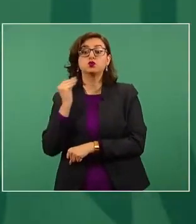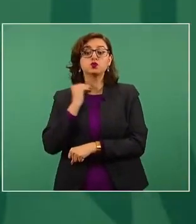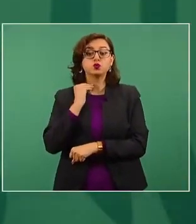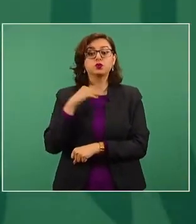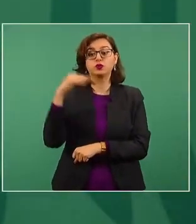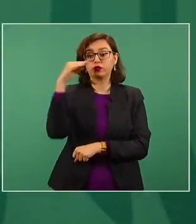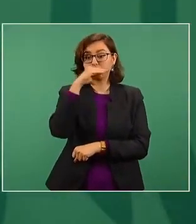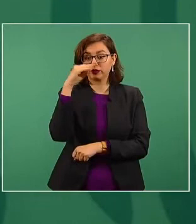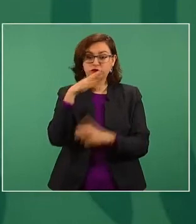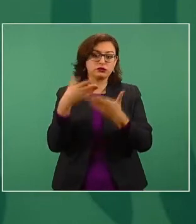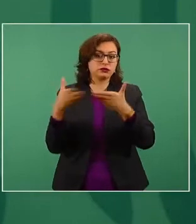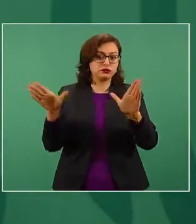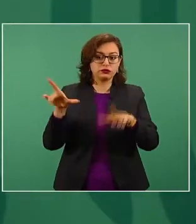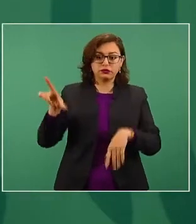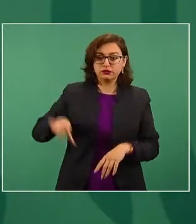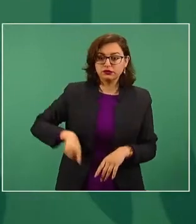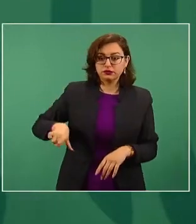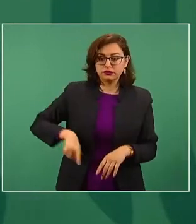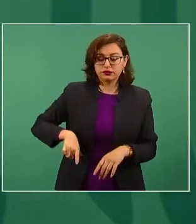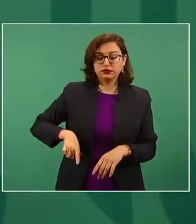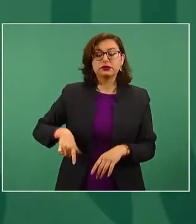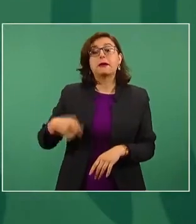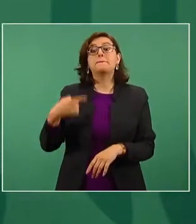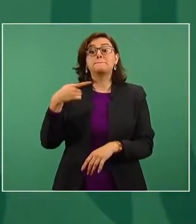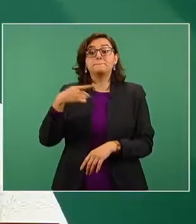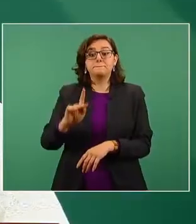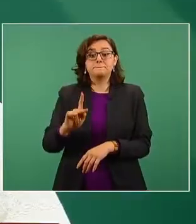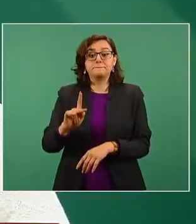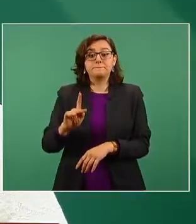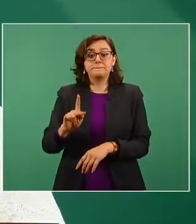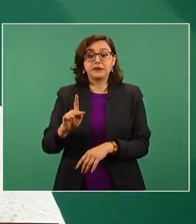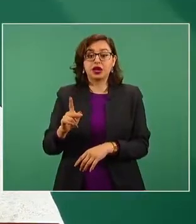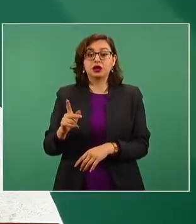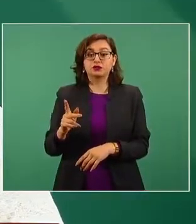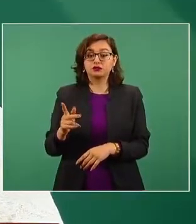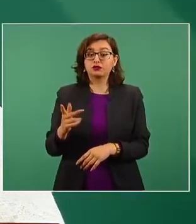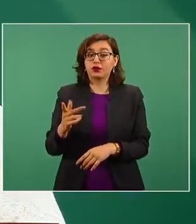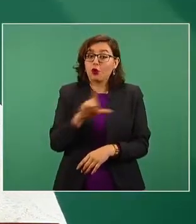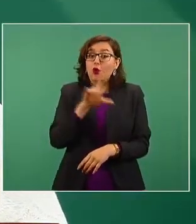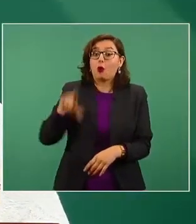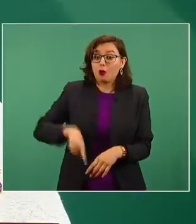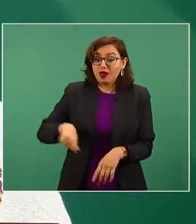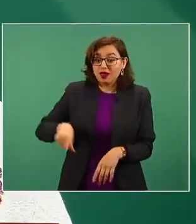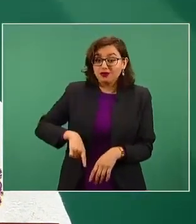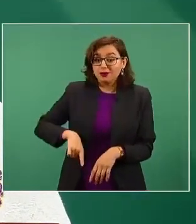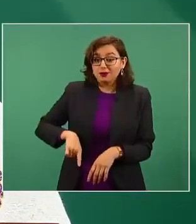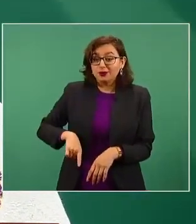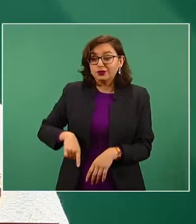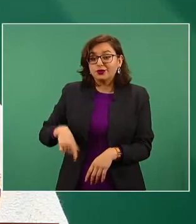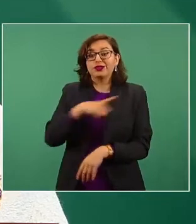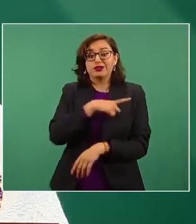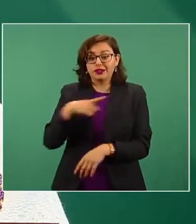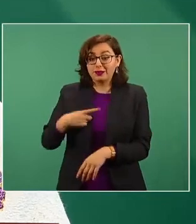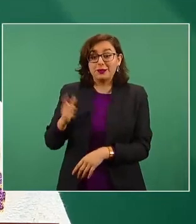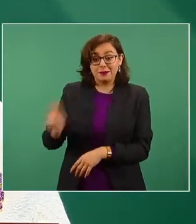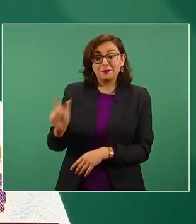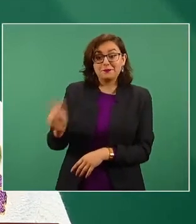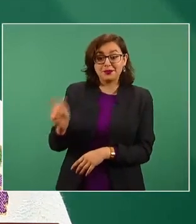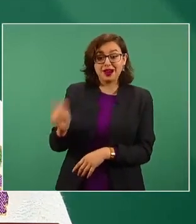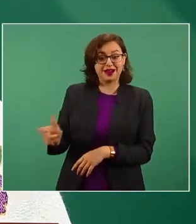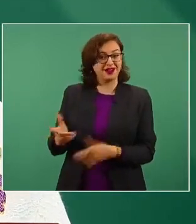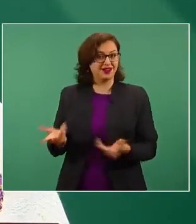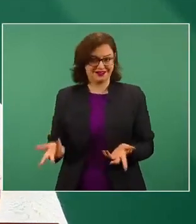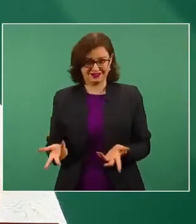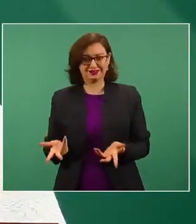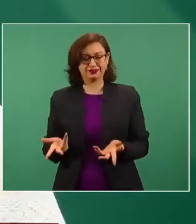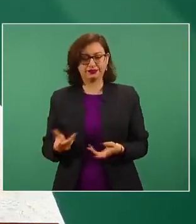defensores que deben tener una remuneración adecuada, igual que un ministerio público mínimo, igual